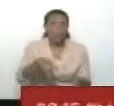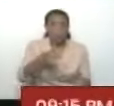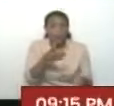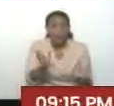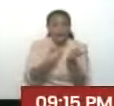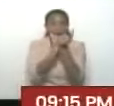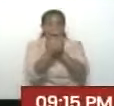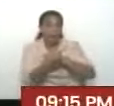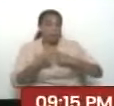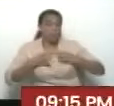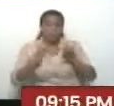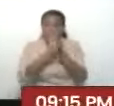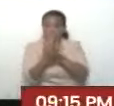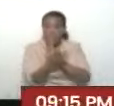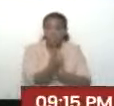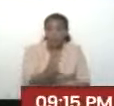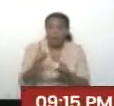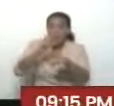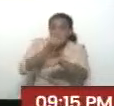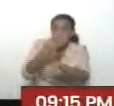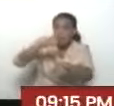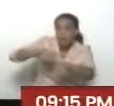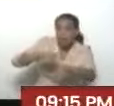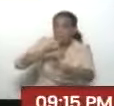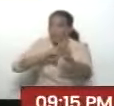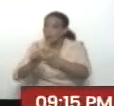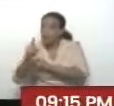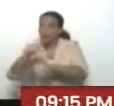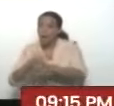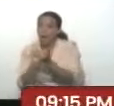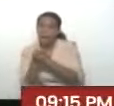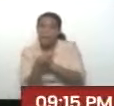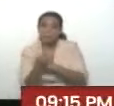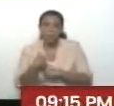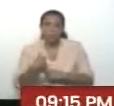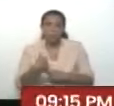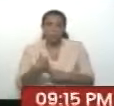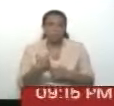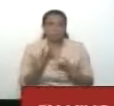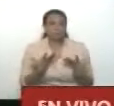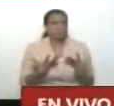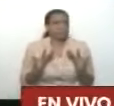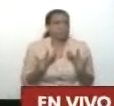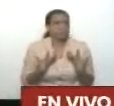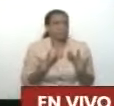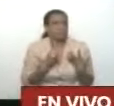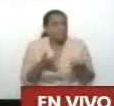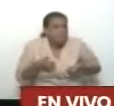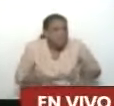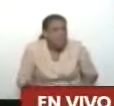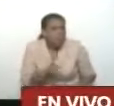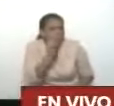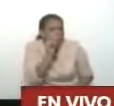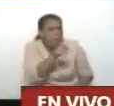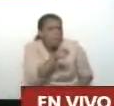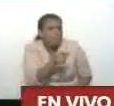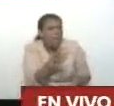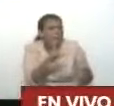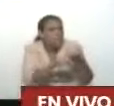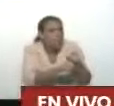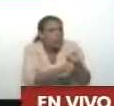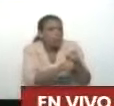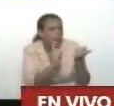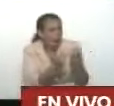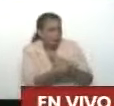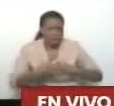para cambiarme de vestuario mientras que el espectáculo está funcionando, muy irritado le hablo con mi hijo, con David, con Ana, mientras